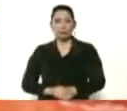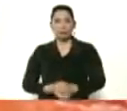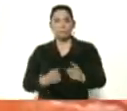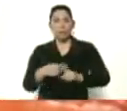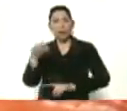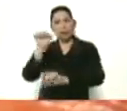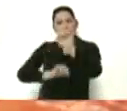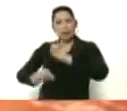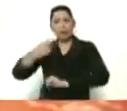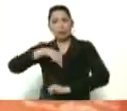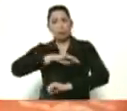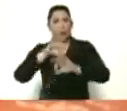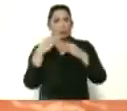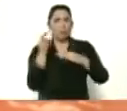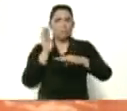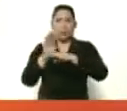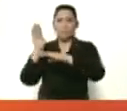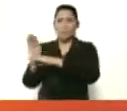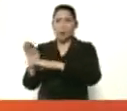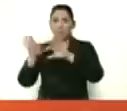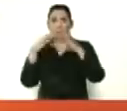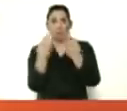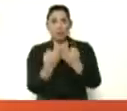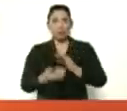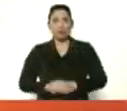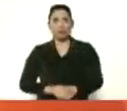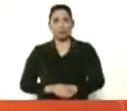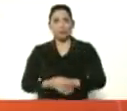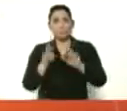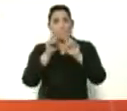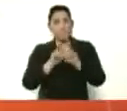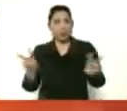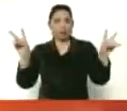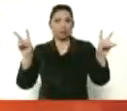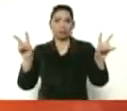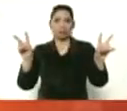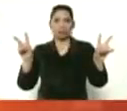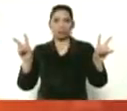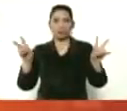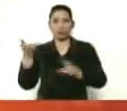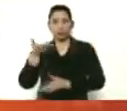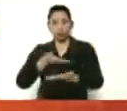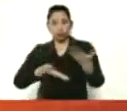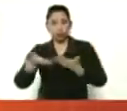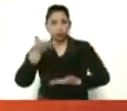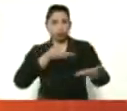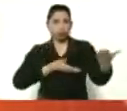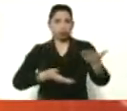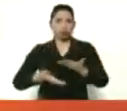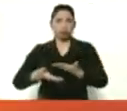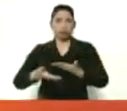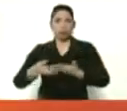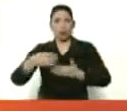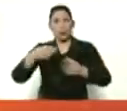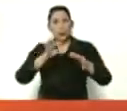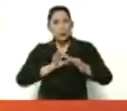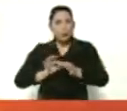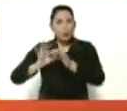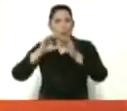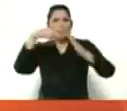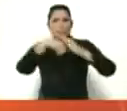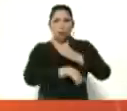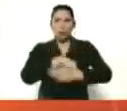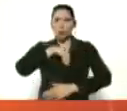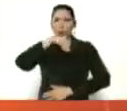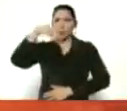defender a nuestra familia, proteger a nuestra familia, en paz, en solidaridad, en unión profunda, en unión